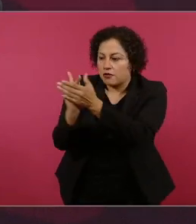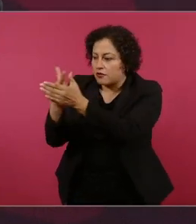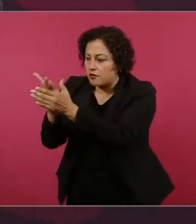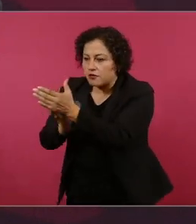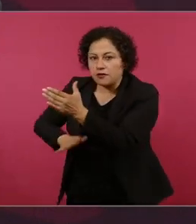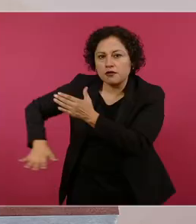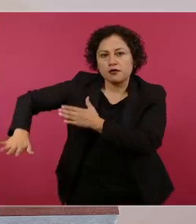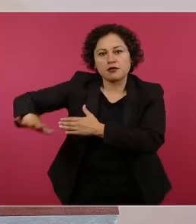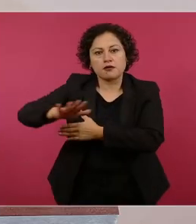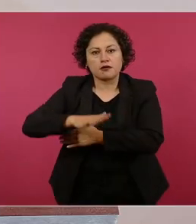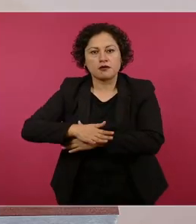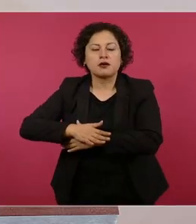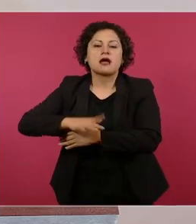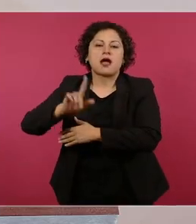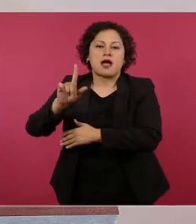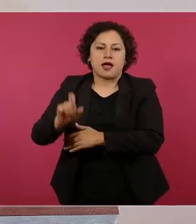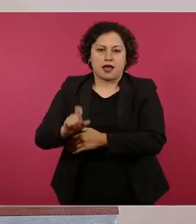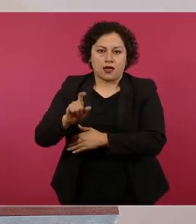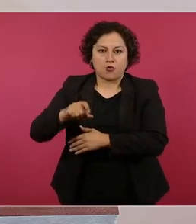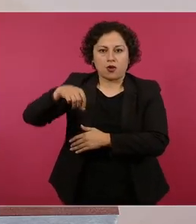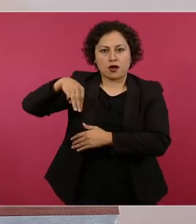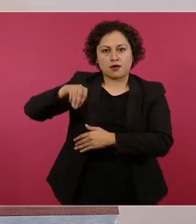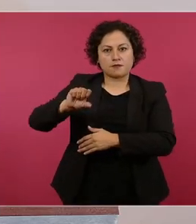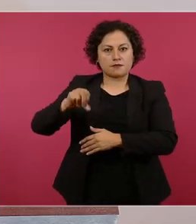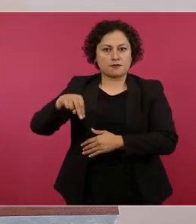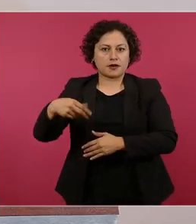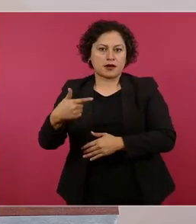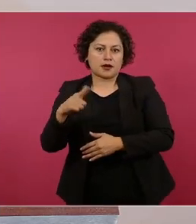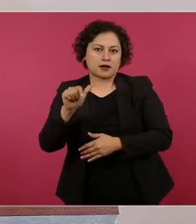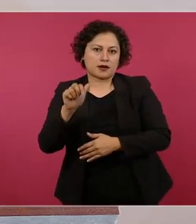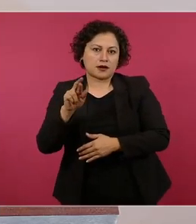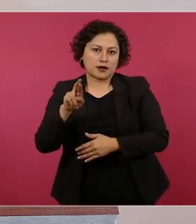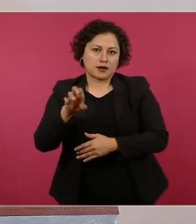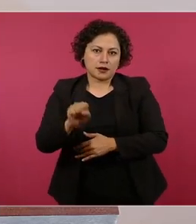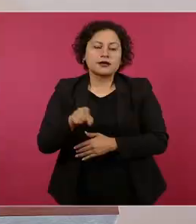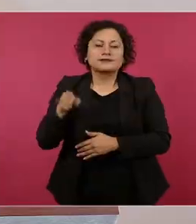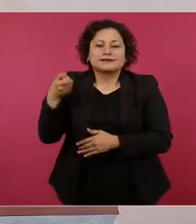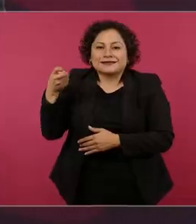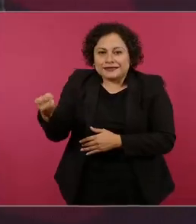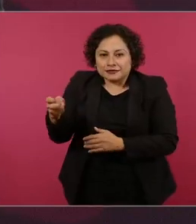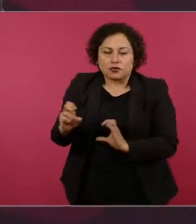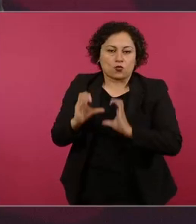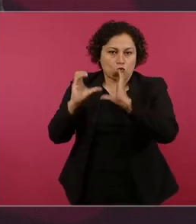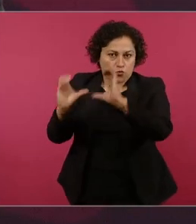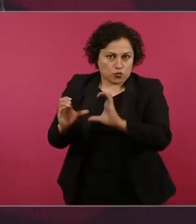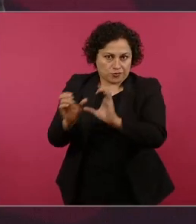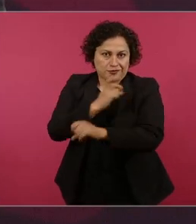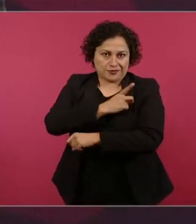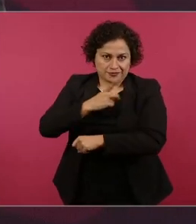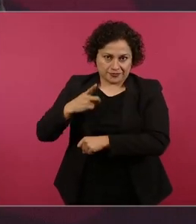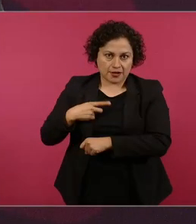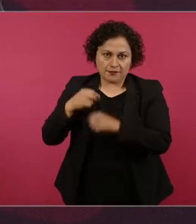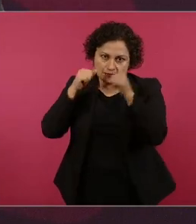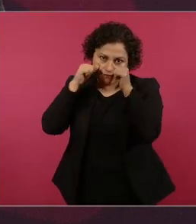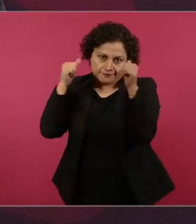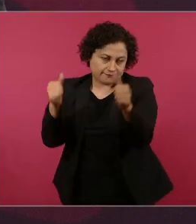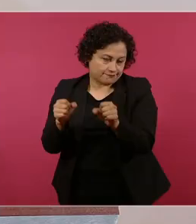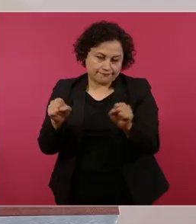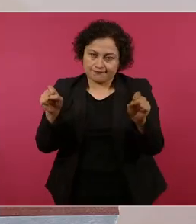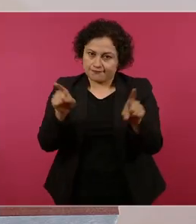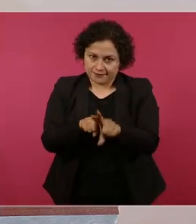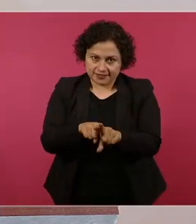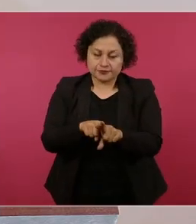pero vamos avanzando y encontramos también este una